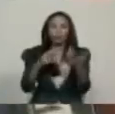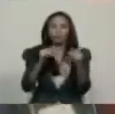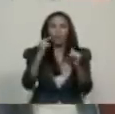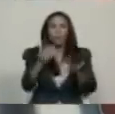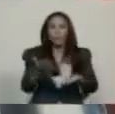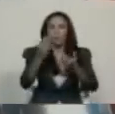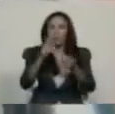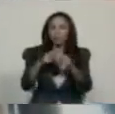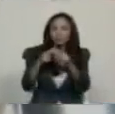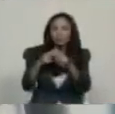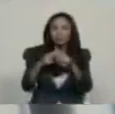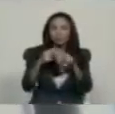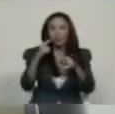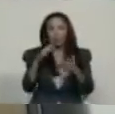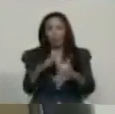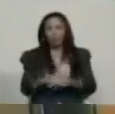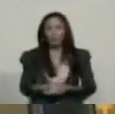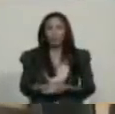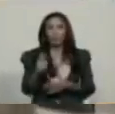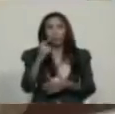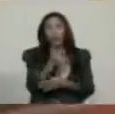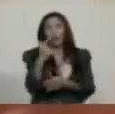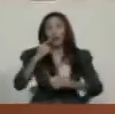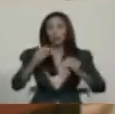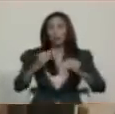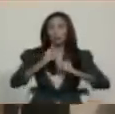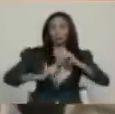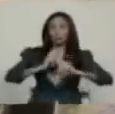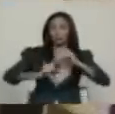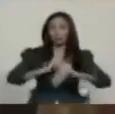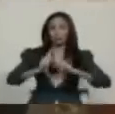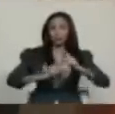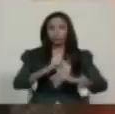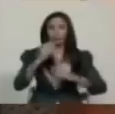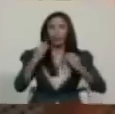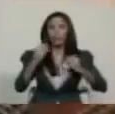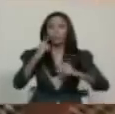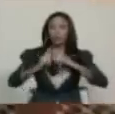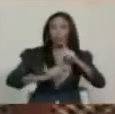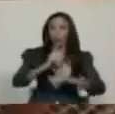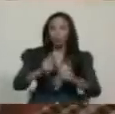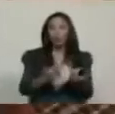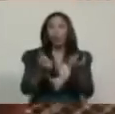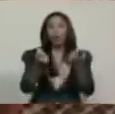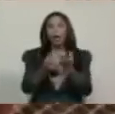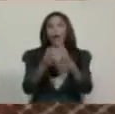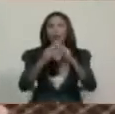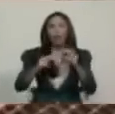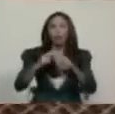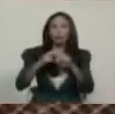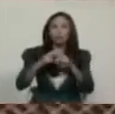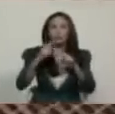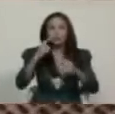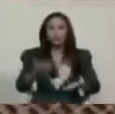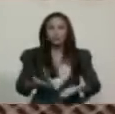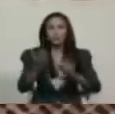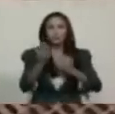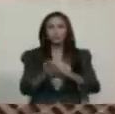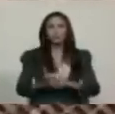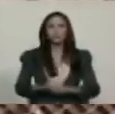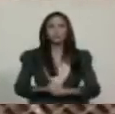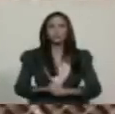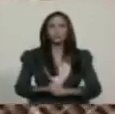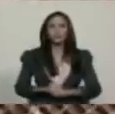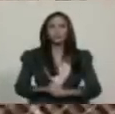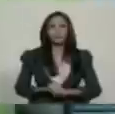que va a generar entonces la concentración de este mineral para producir óxido de tantalio, y va a representar